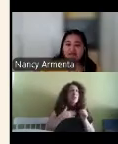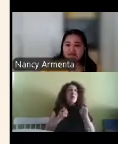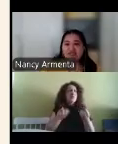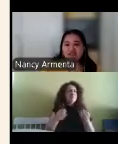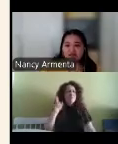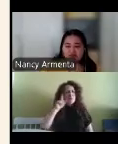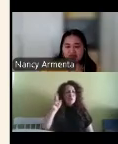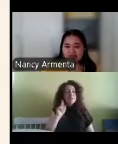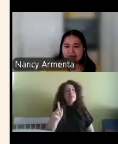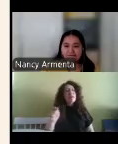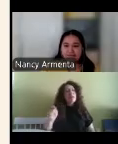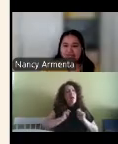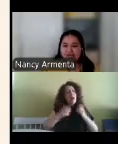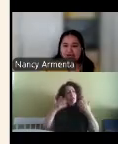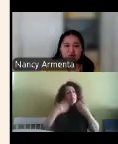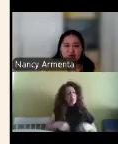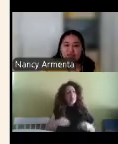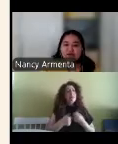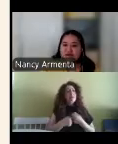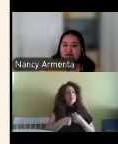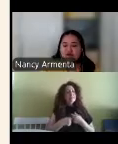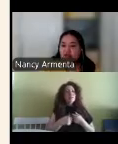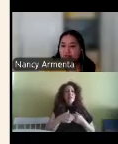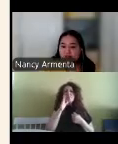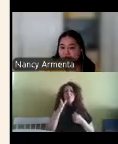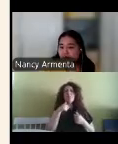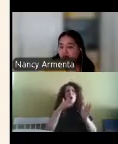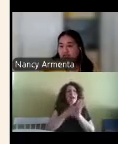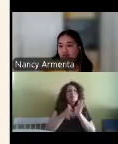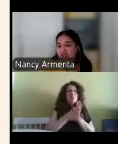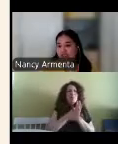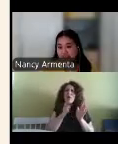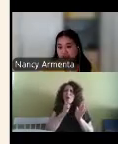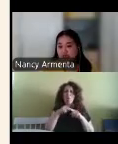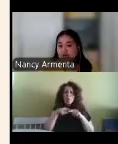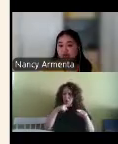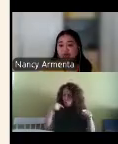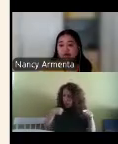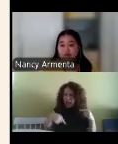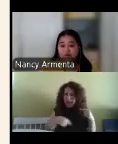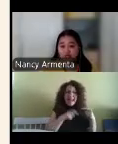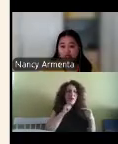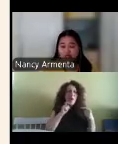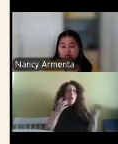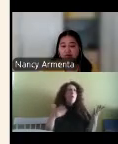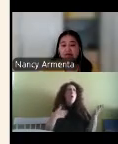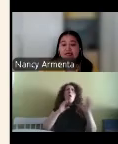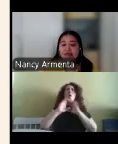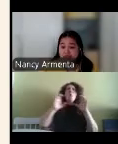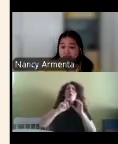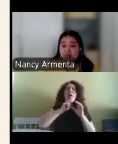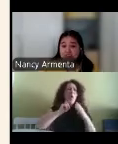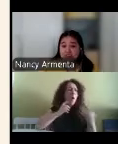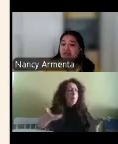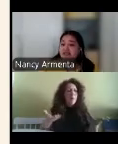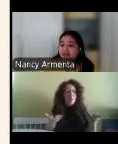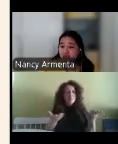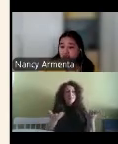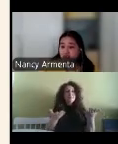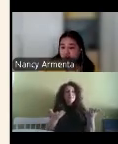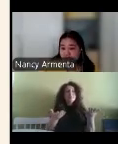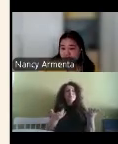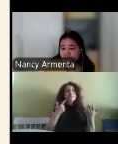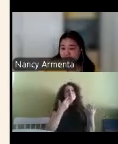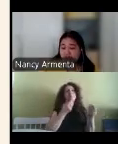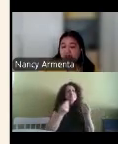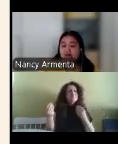esta frustración de cómo le explico lo que me duele, lo que estoy sintiendo, cómo me comunico. Muchas de ellas entiendo